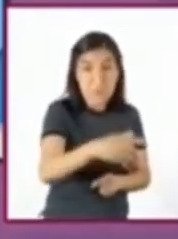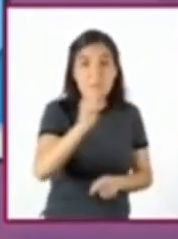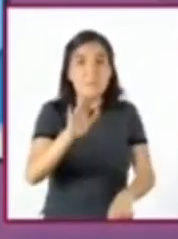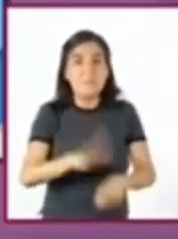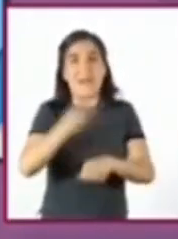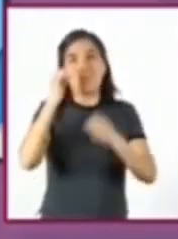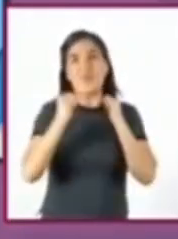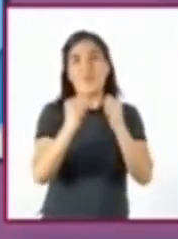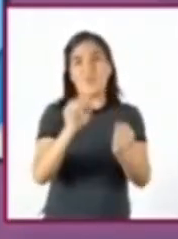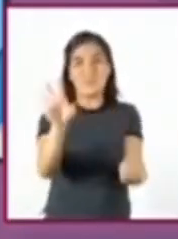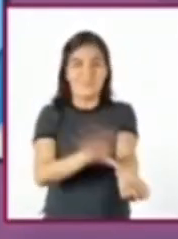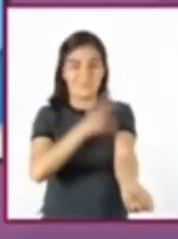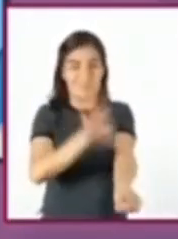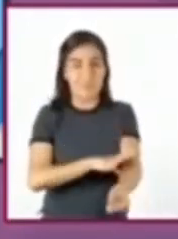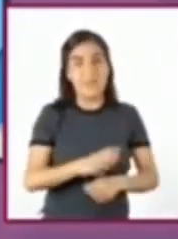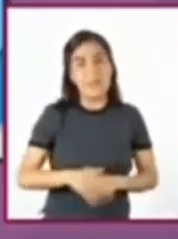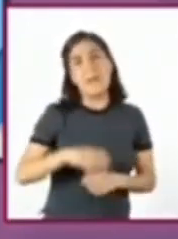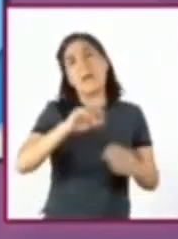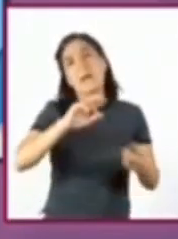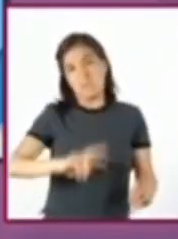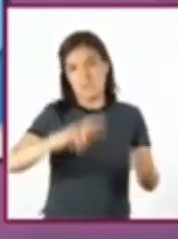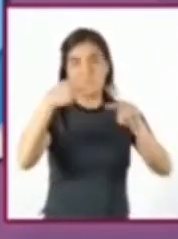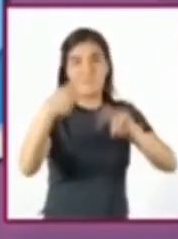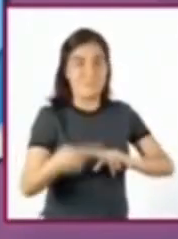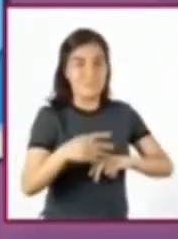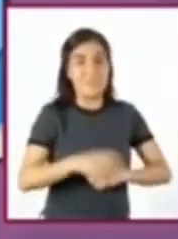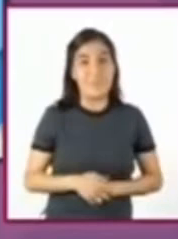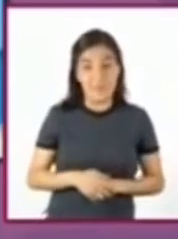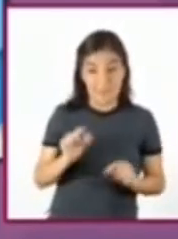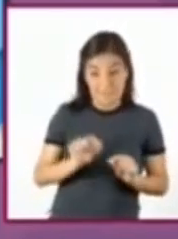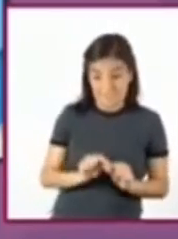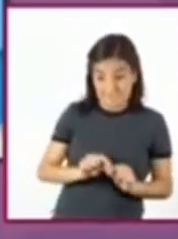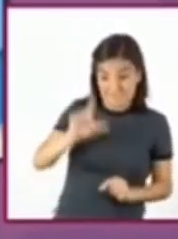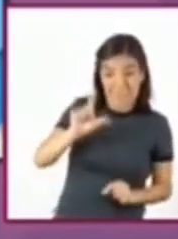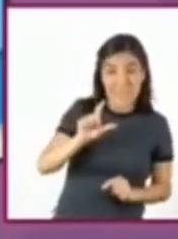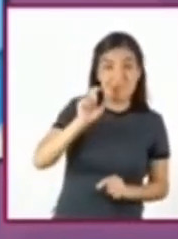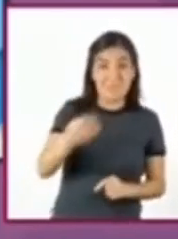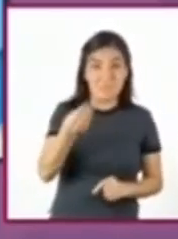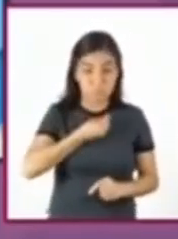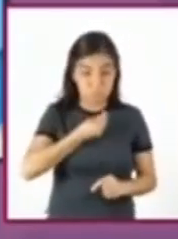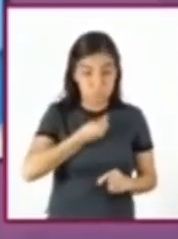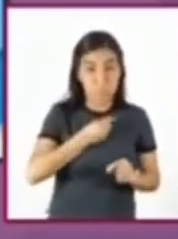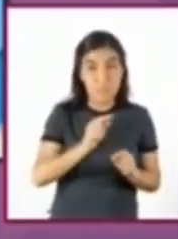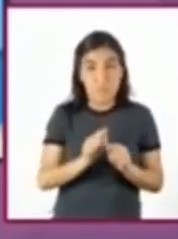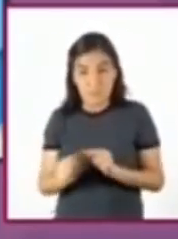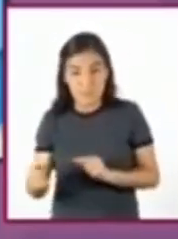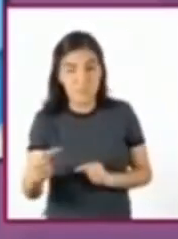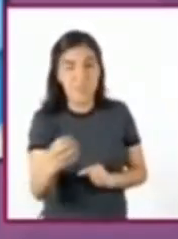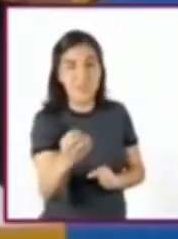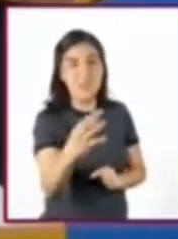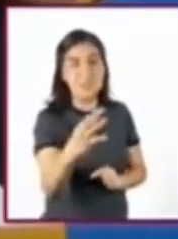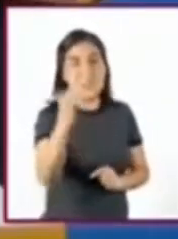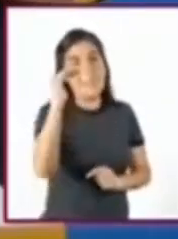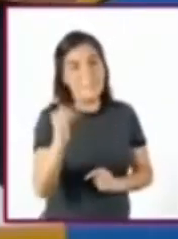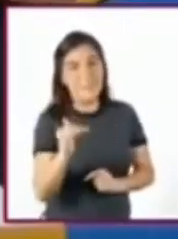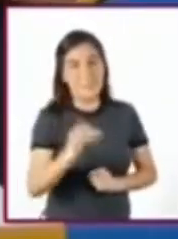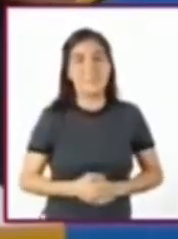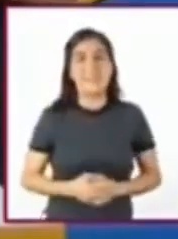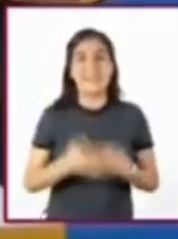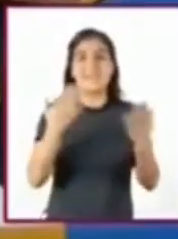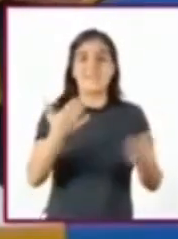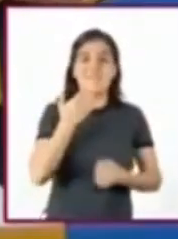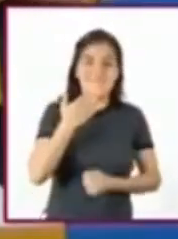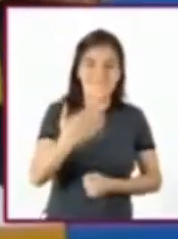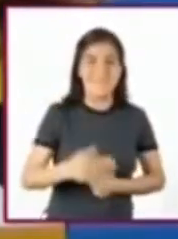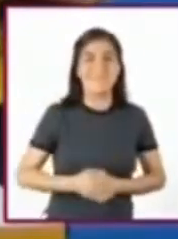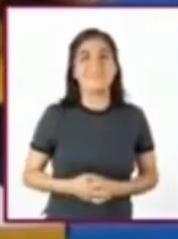corriente eléctrica. Y por otro lado, si aumentaba la resistencia, disminuía la intensidad de la corriente. Muy bien,